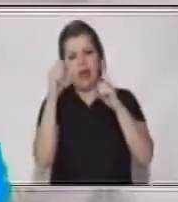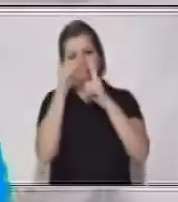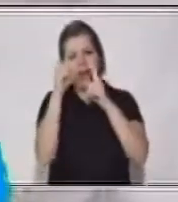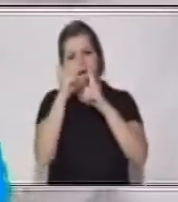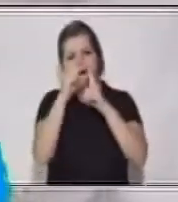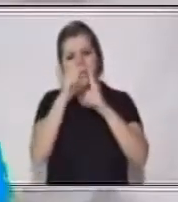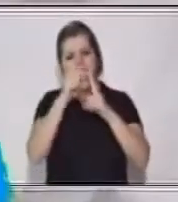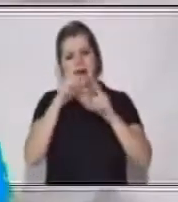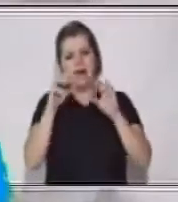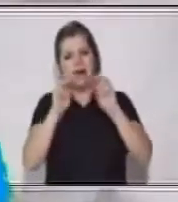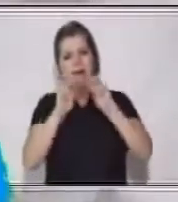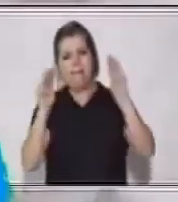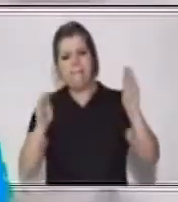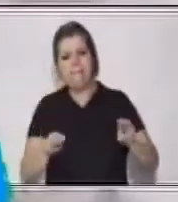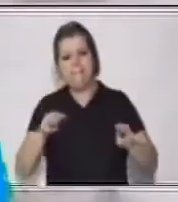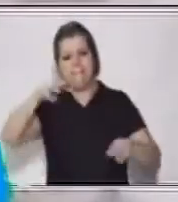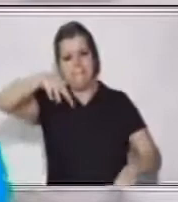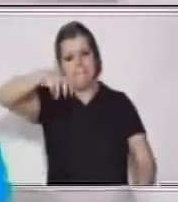mesa,